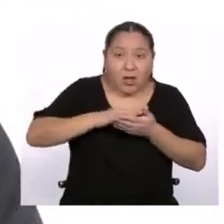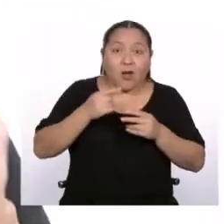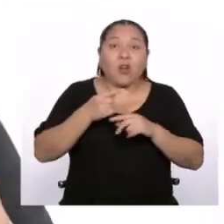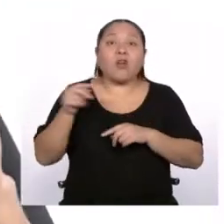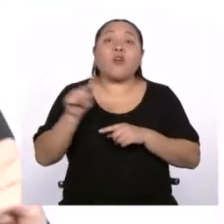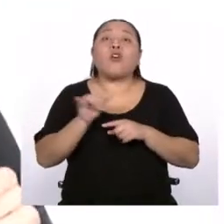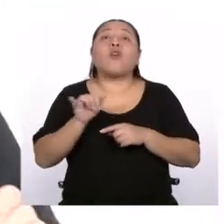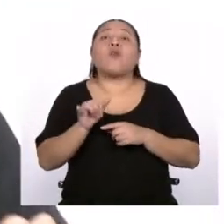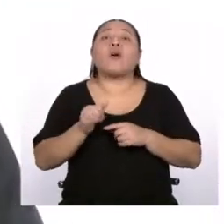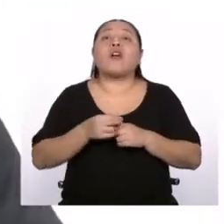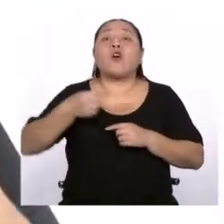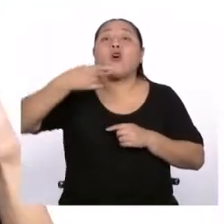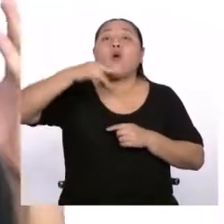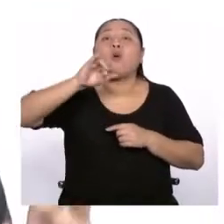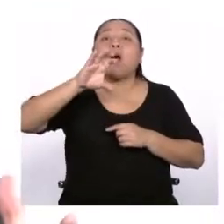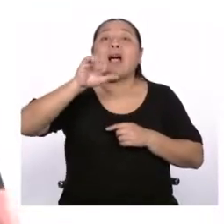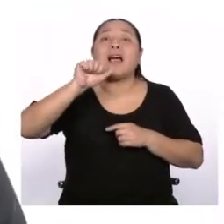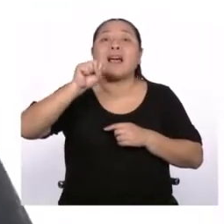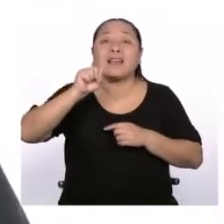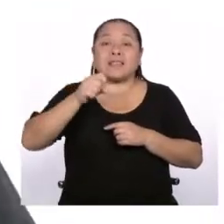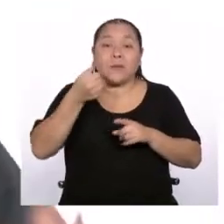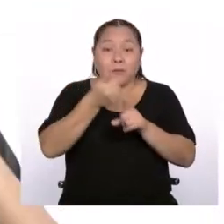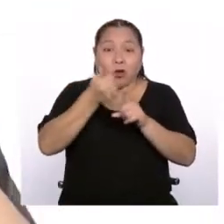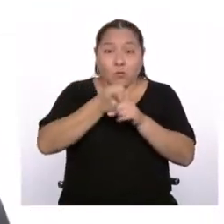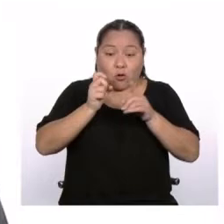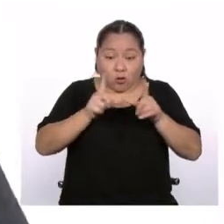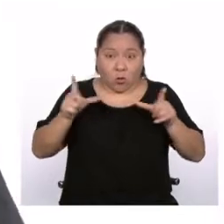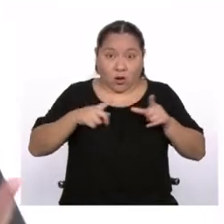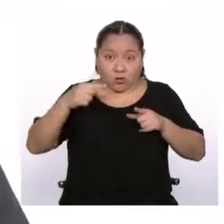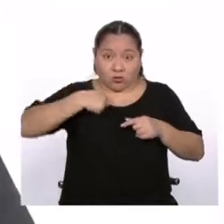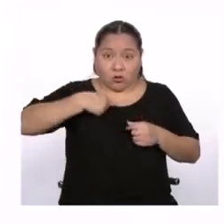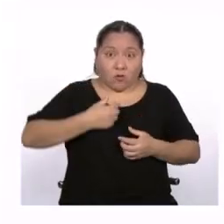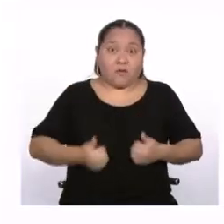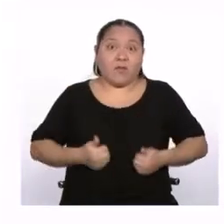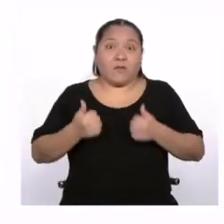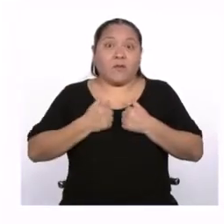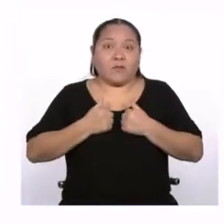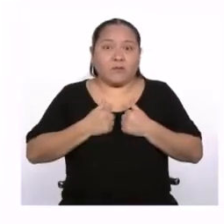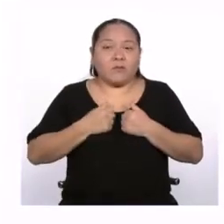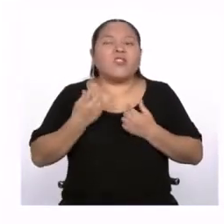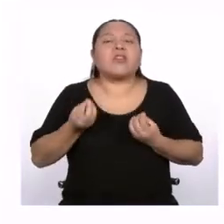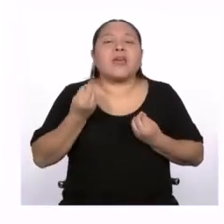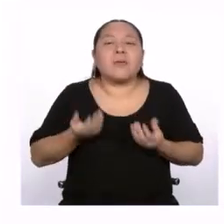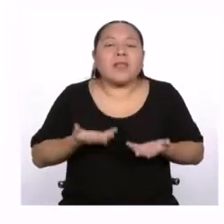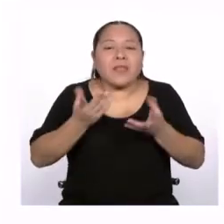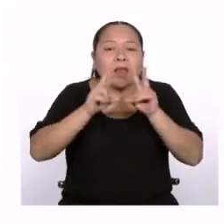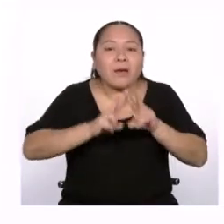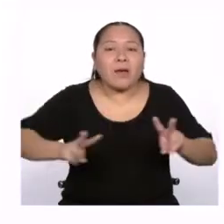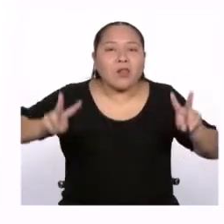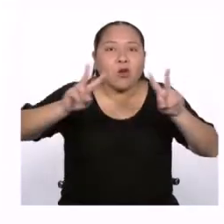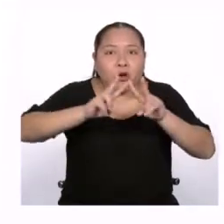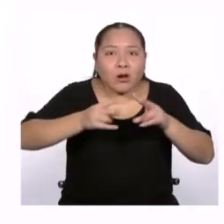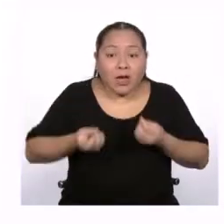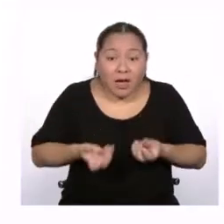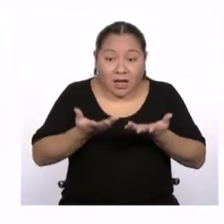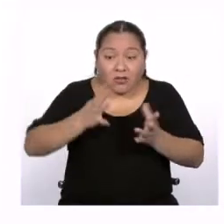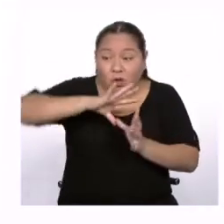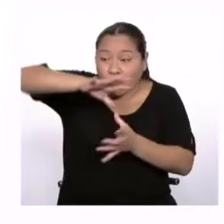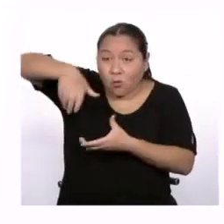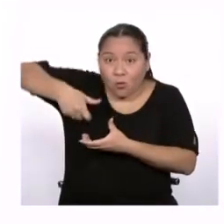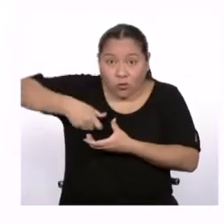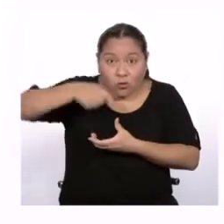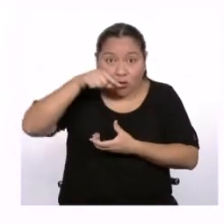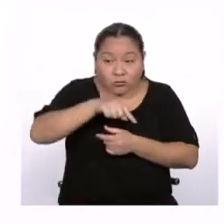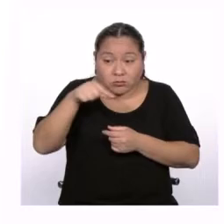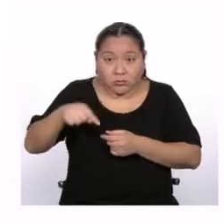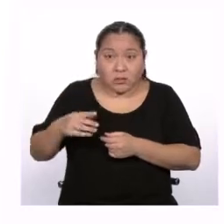para valorar nuestra historia, nuestro país y nuestro mundo, es muy importante empezar con nuestras